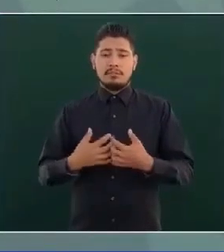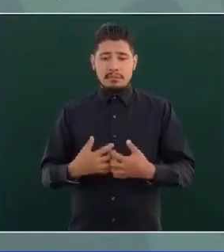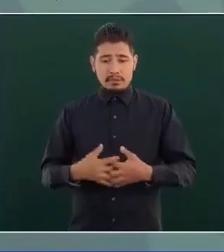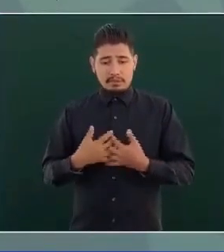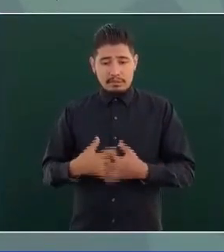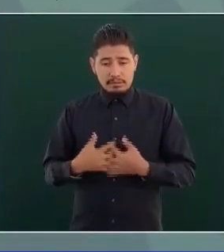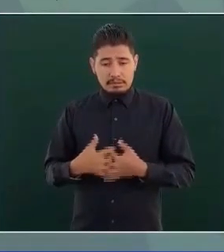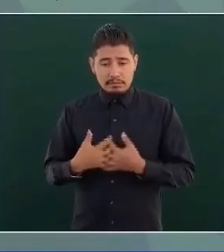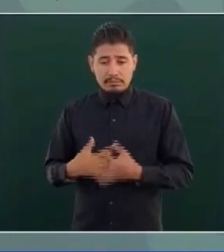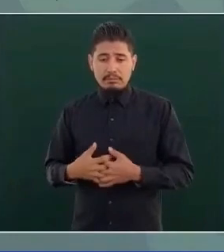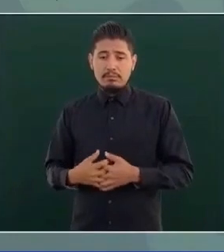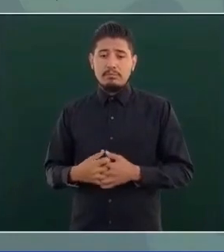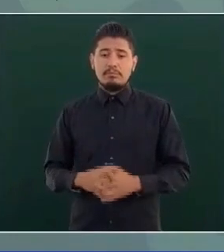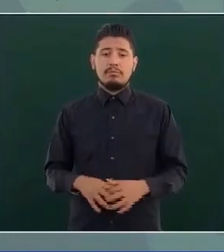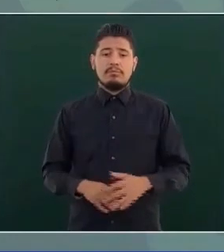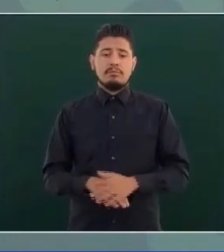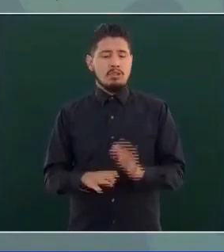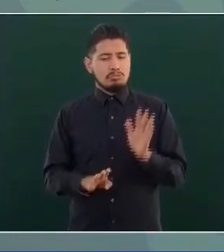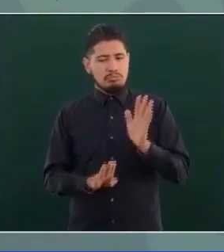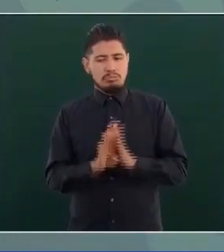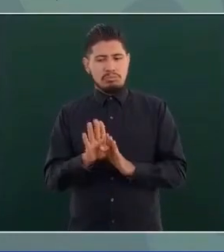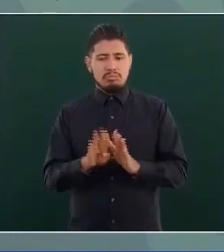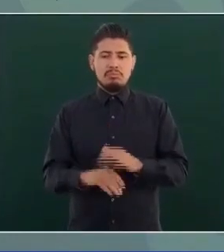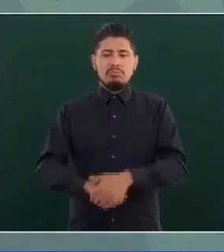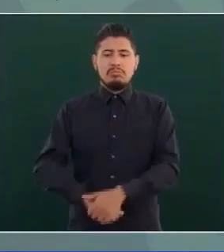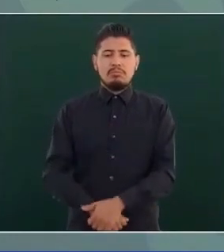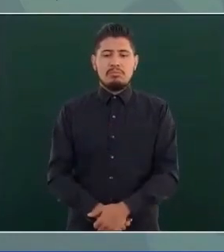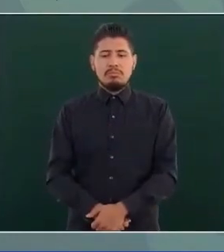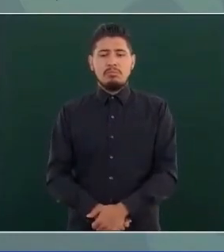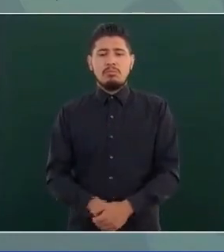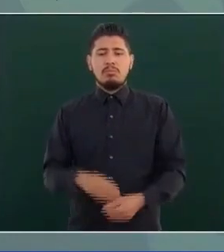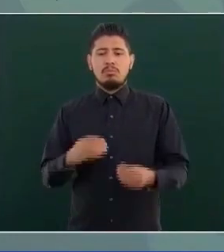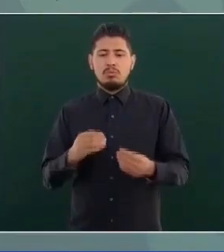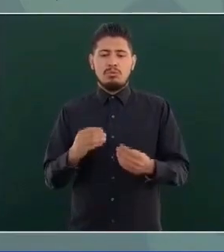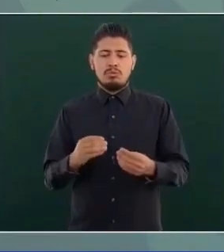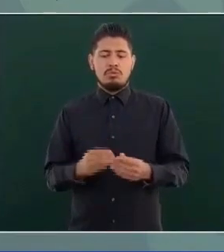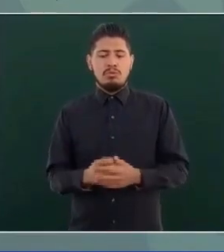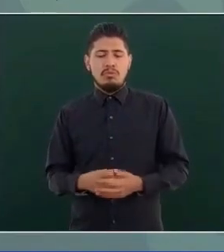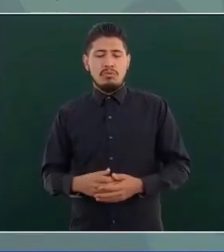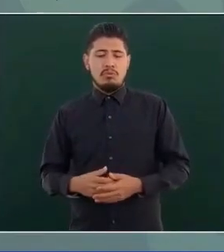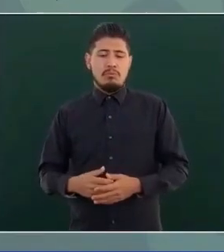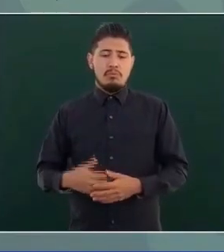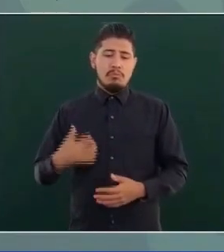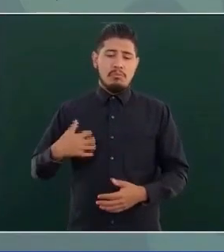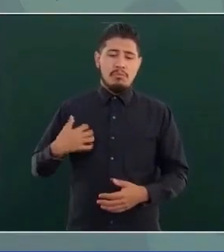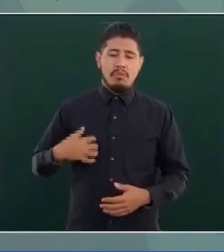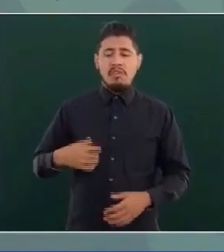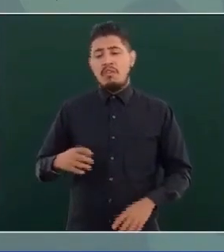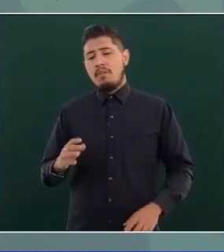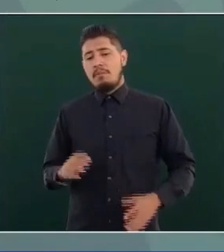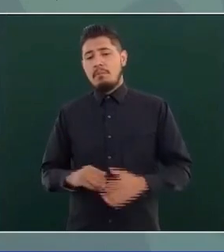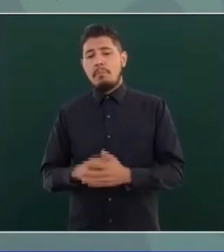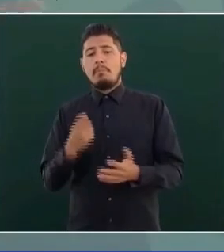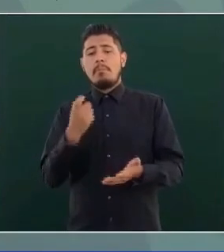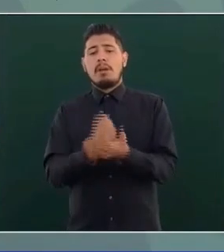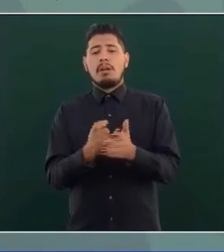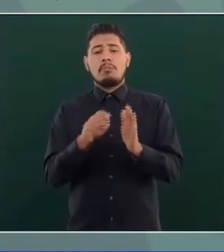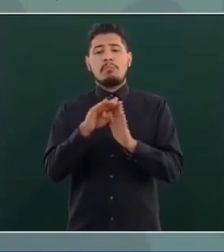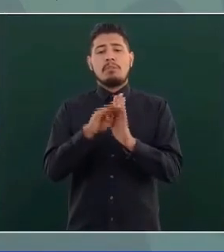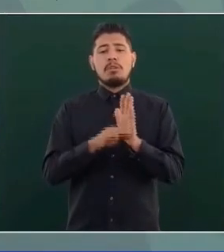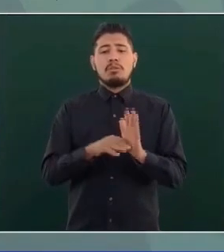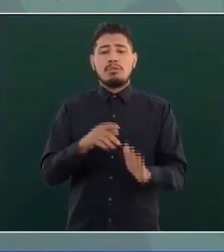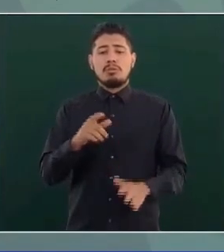empresario, potentado, con muchas influencias, pagas menos de